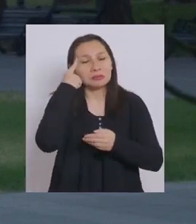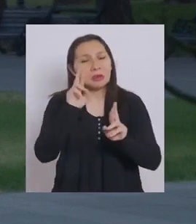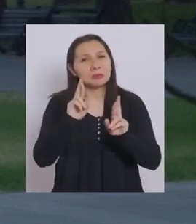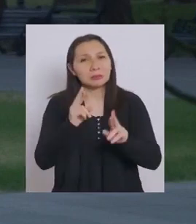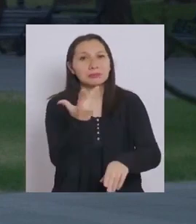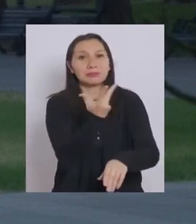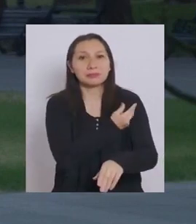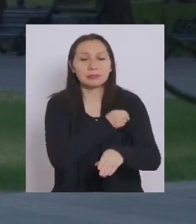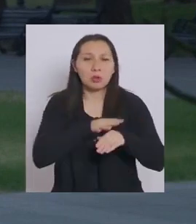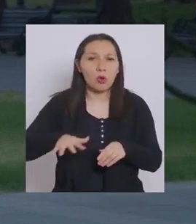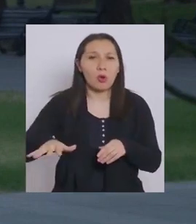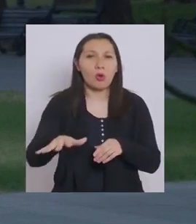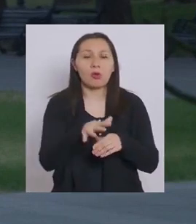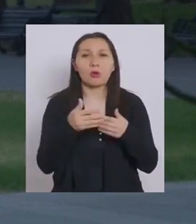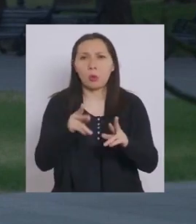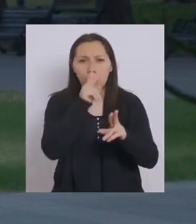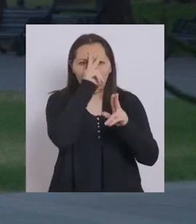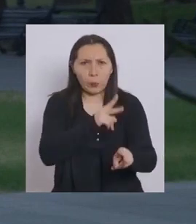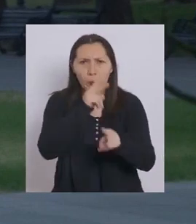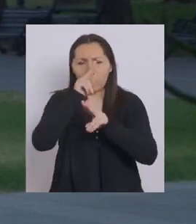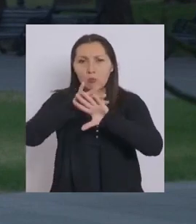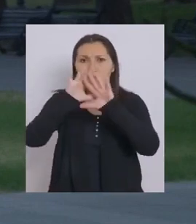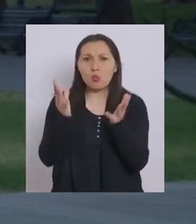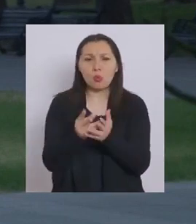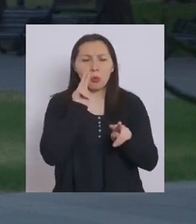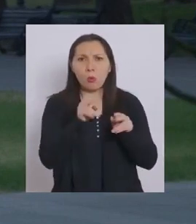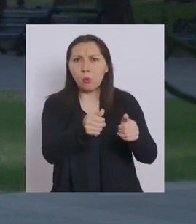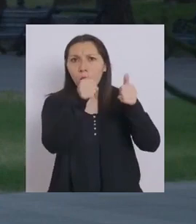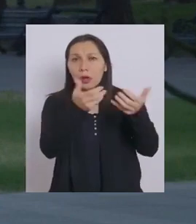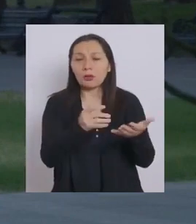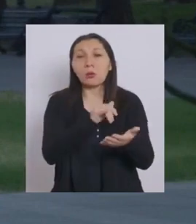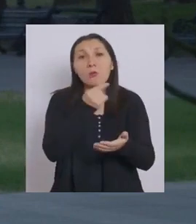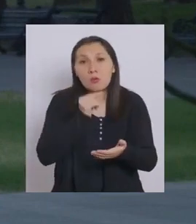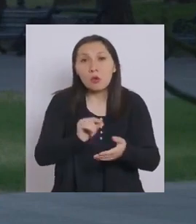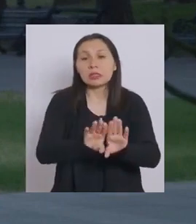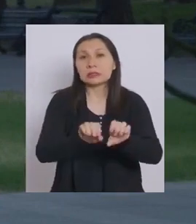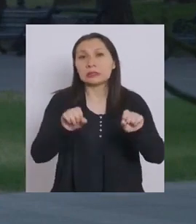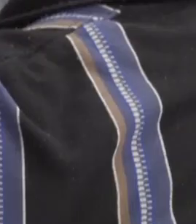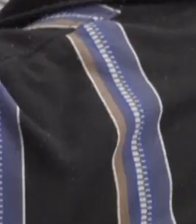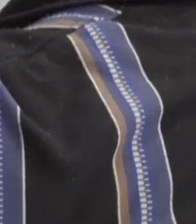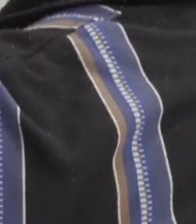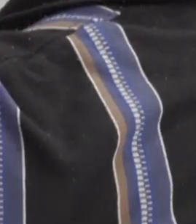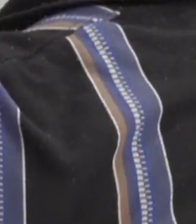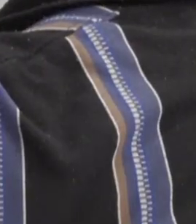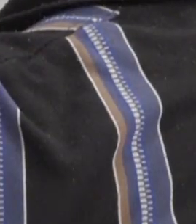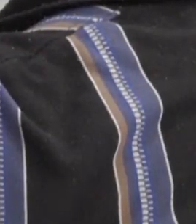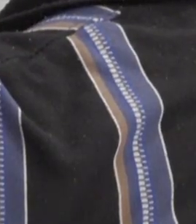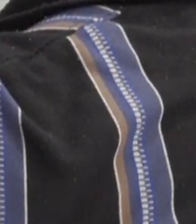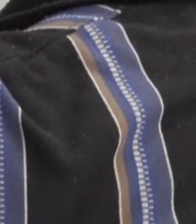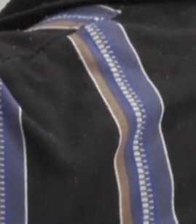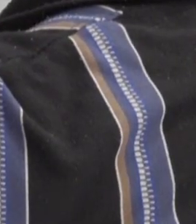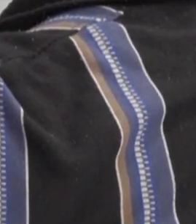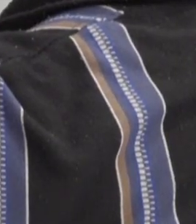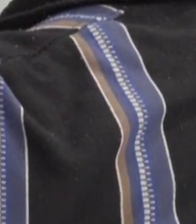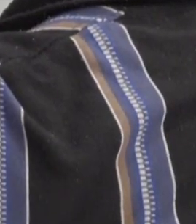vacunación masiva, que ha sido reconocido en el mundo entero, pronto dé los resultados y nos permita iniciar una nueva etapa con